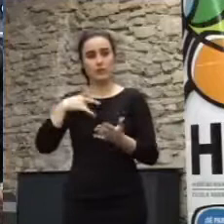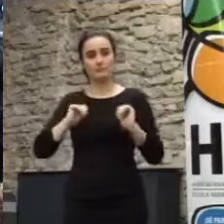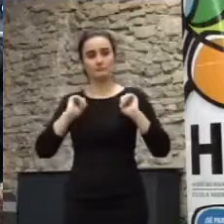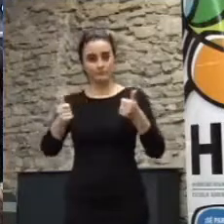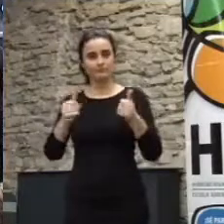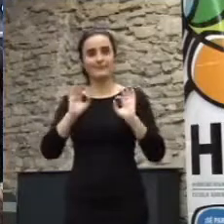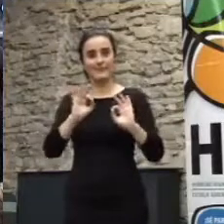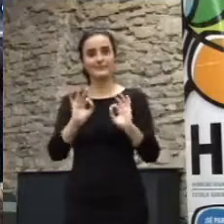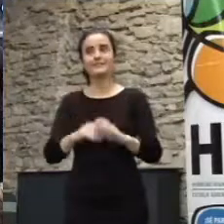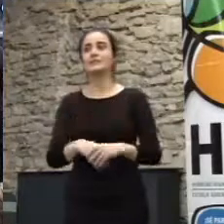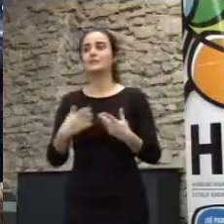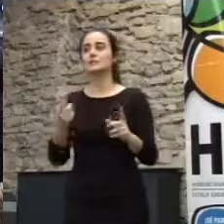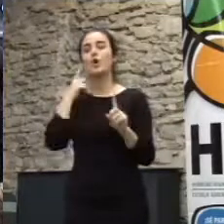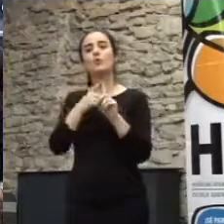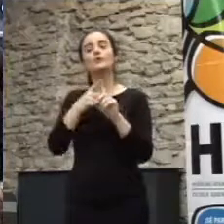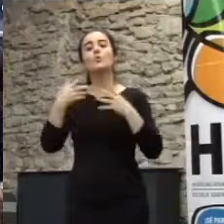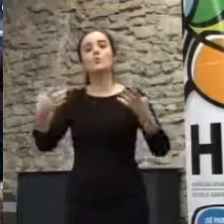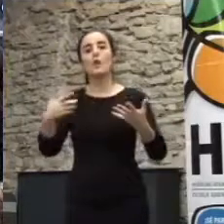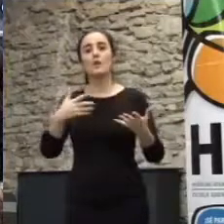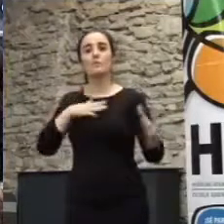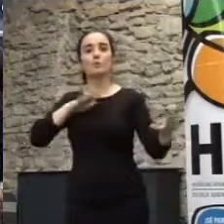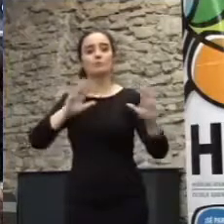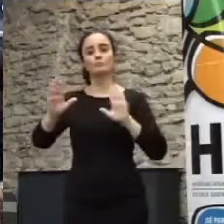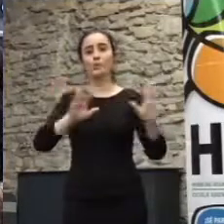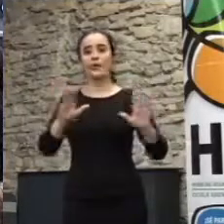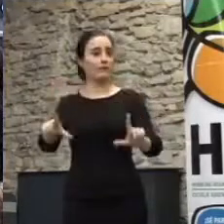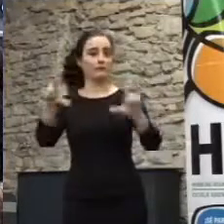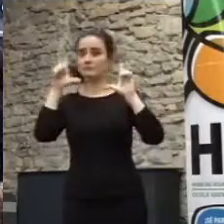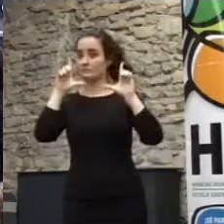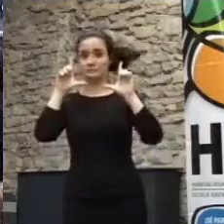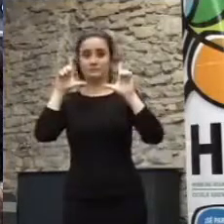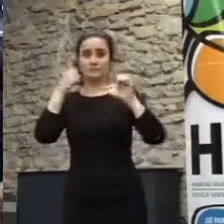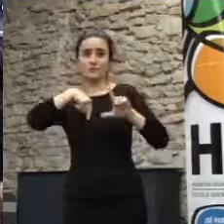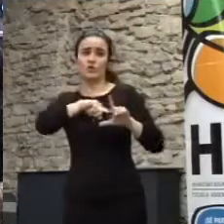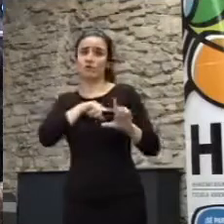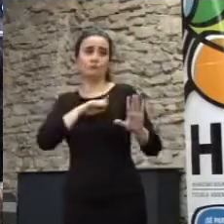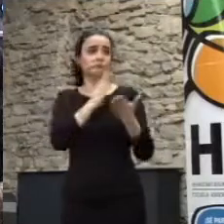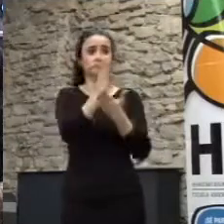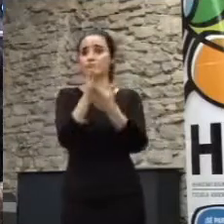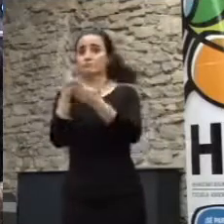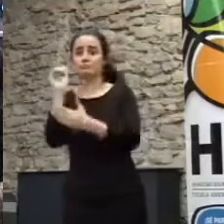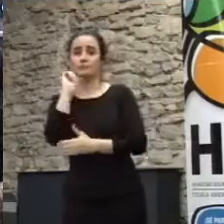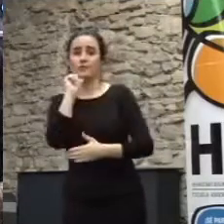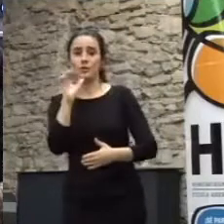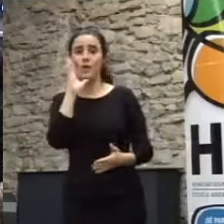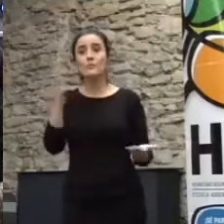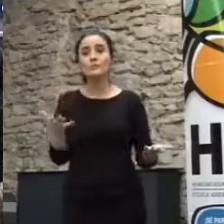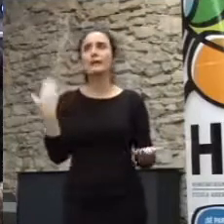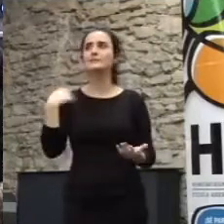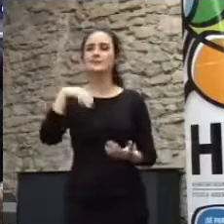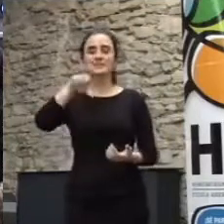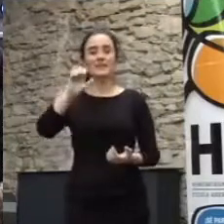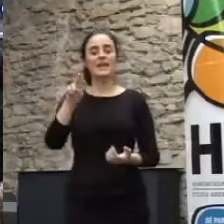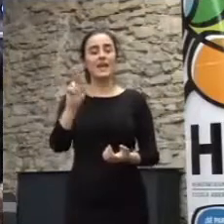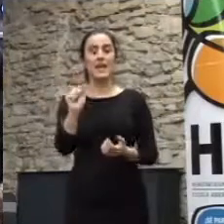Y como el objetivo es que aquí el moderador no sea el protagonista y no intervenga apenas para nada, Eva ha comentado antes, yo me he quedado con el